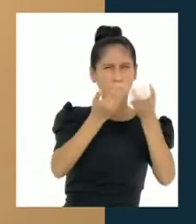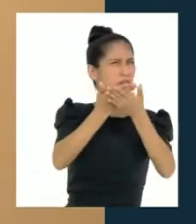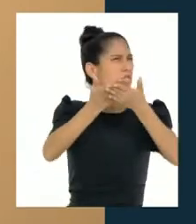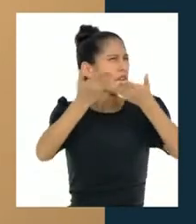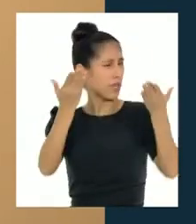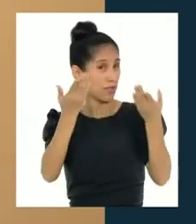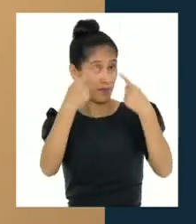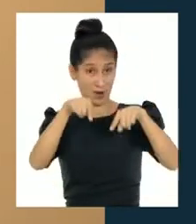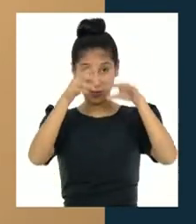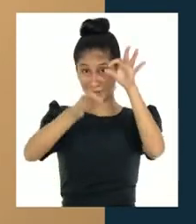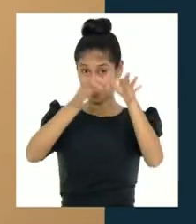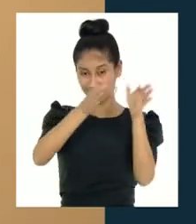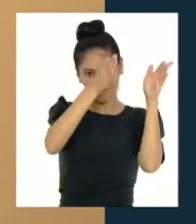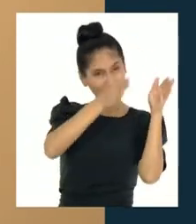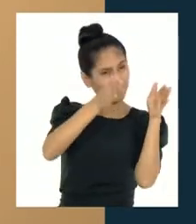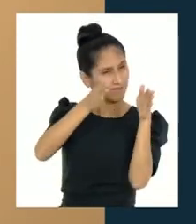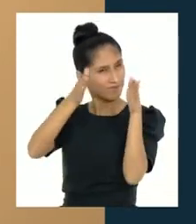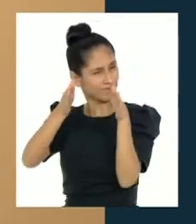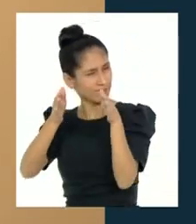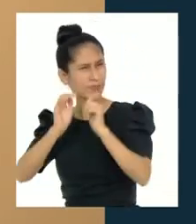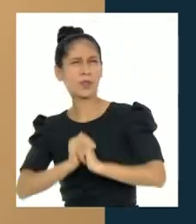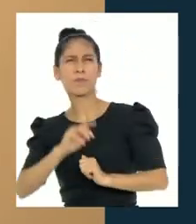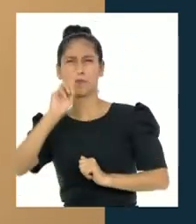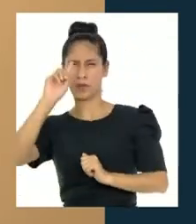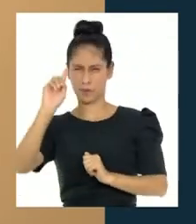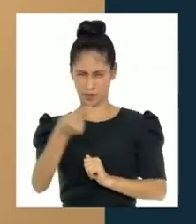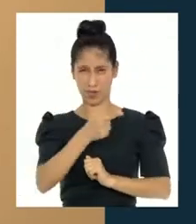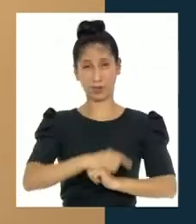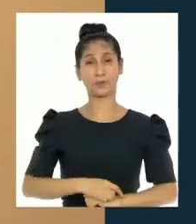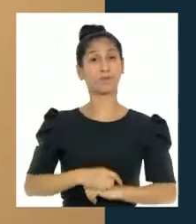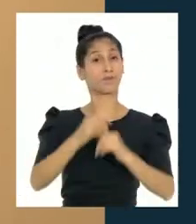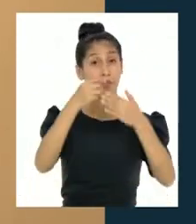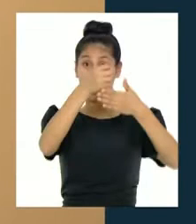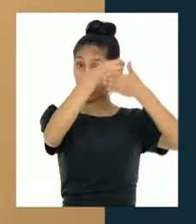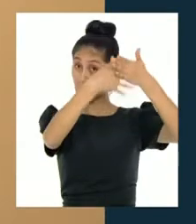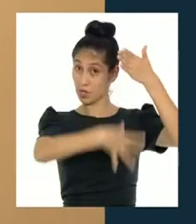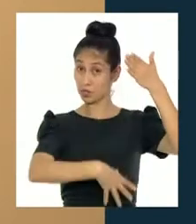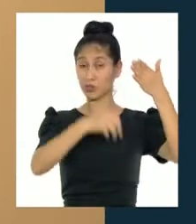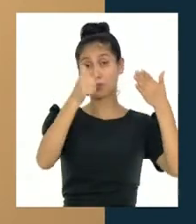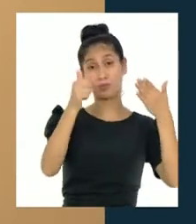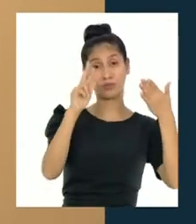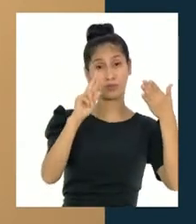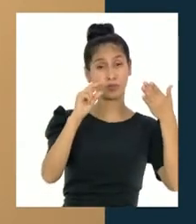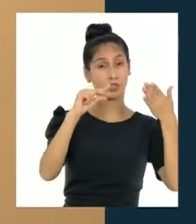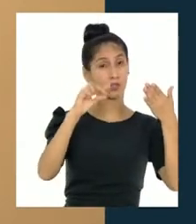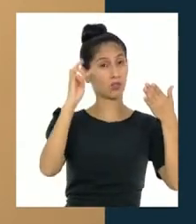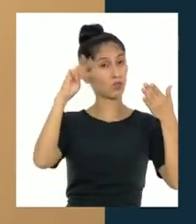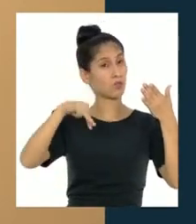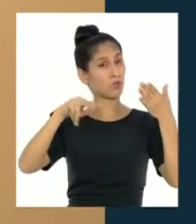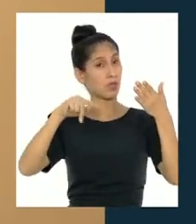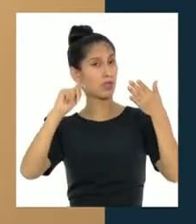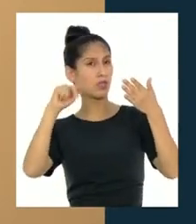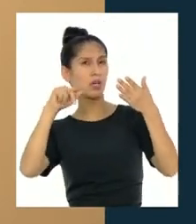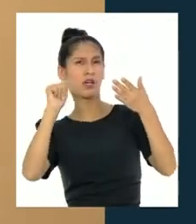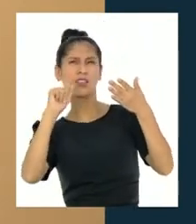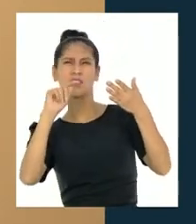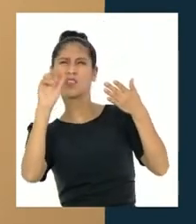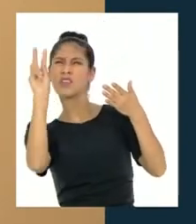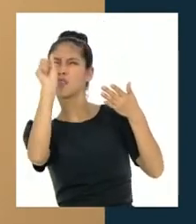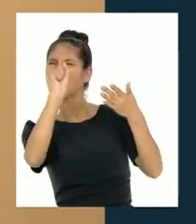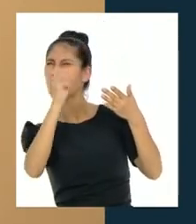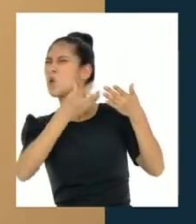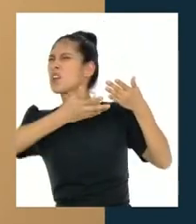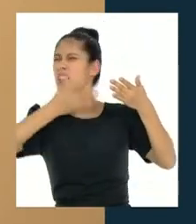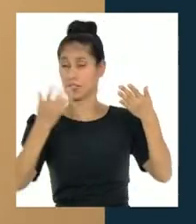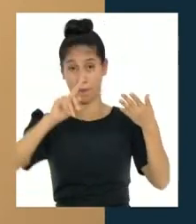por partes. Conozcamos cuál es la estructura de un texto argumentativo. Primero, entendamos qué es